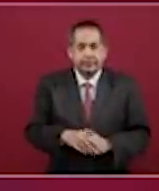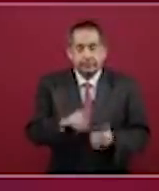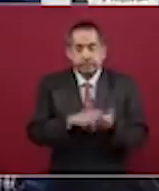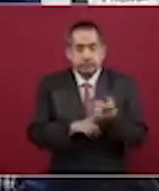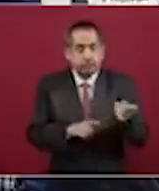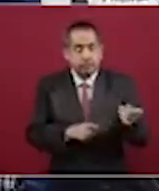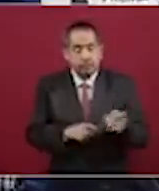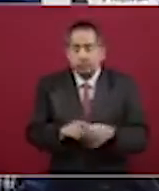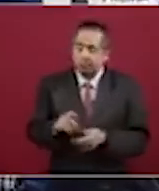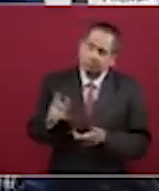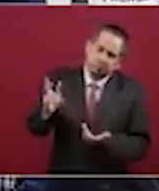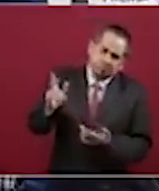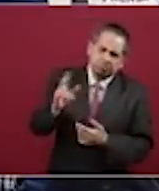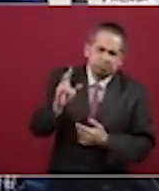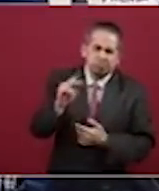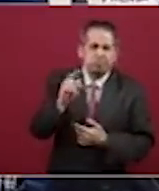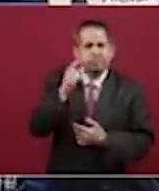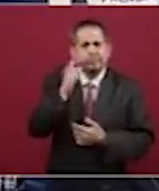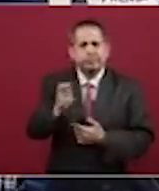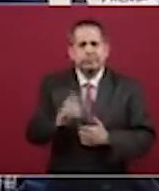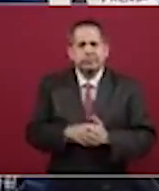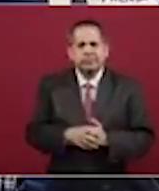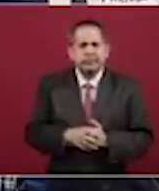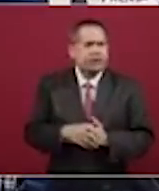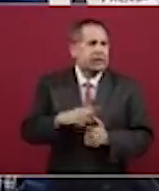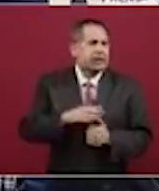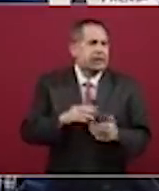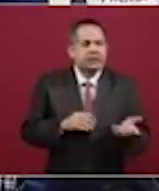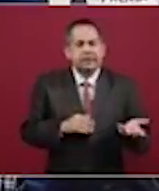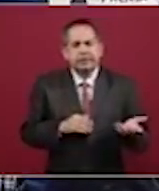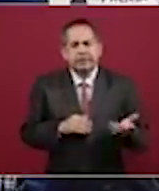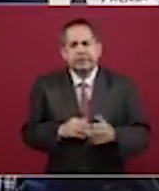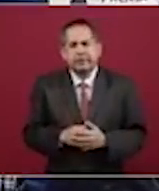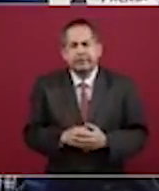hacer. No, porque habían